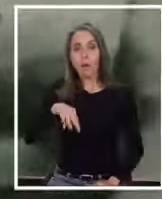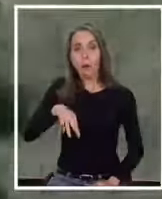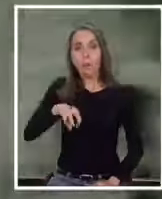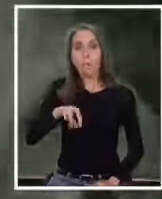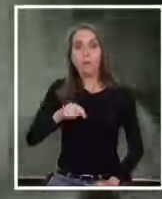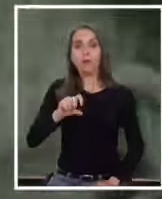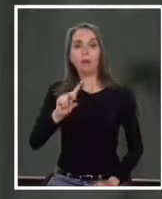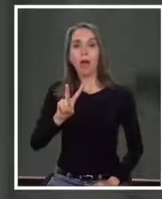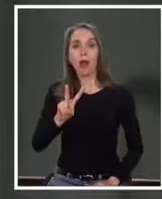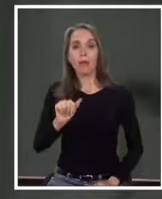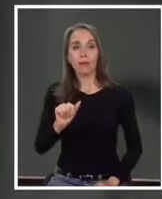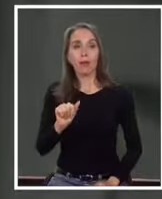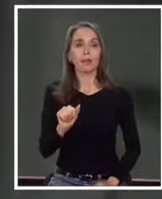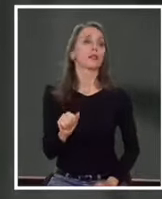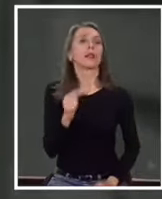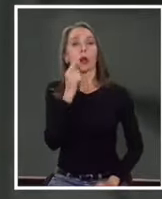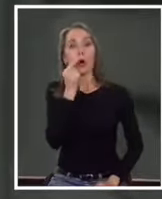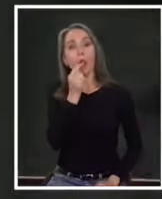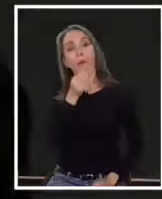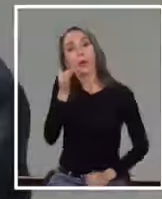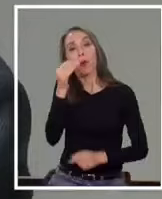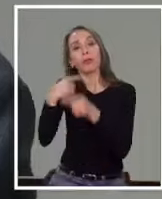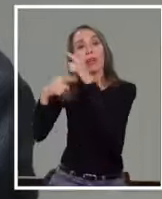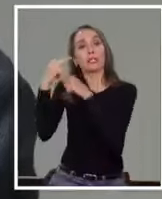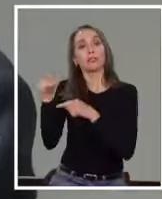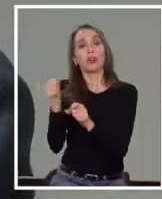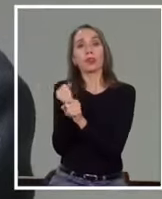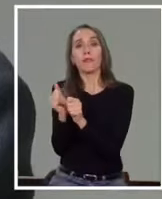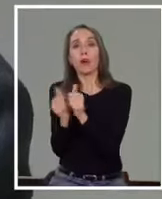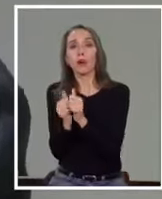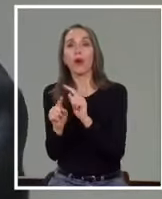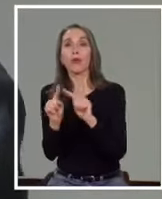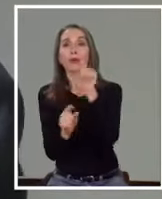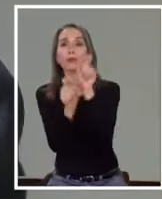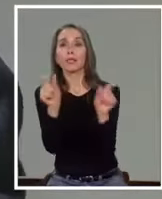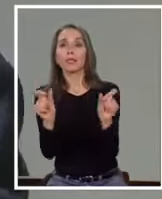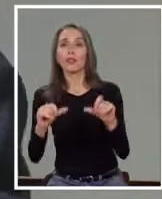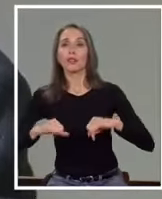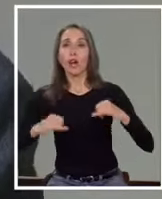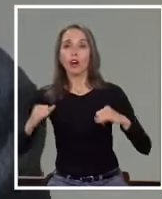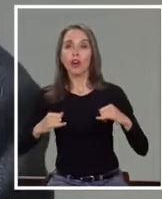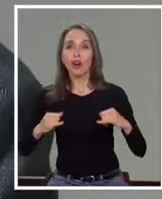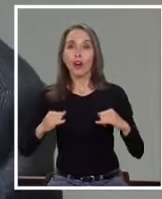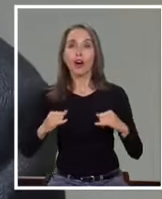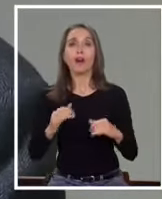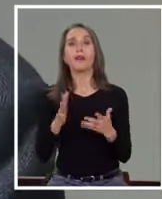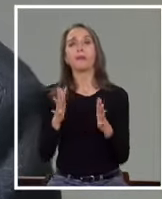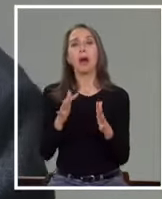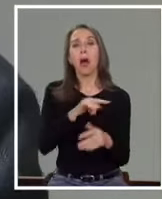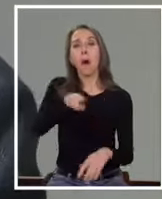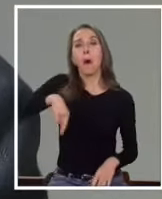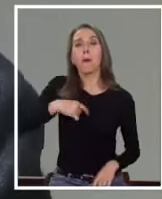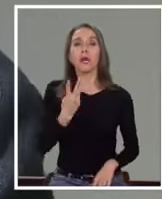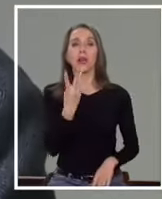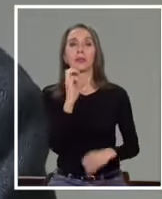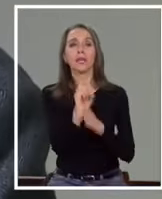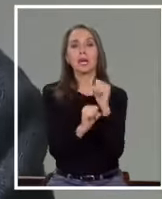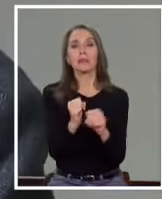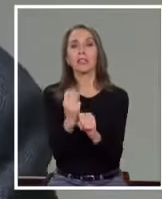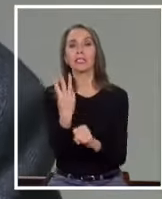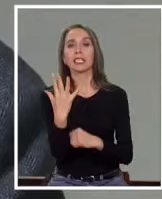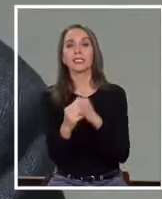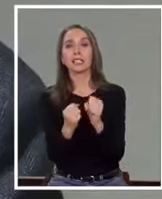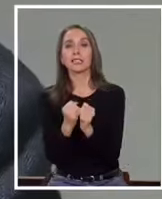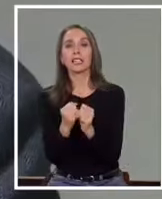Montalva. Y con él trabajamos, y junto con otra gente joven, todos alrededor de los 30, 35 años,